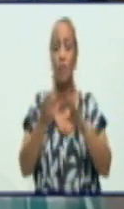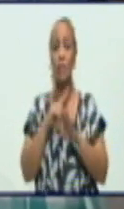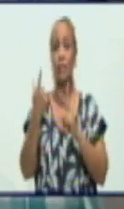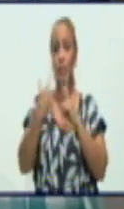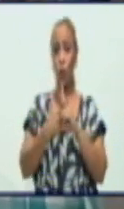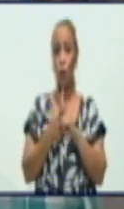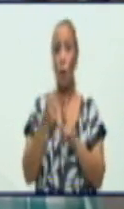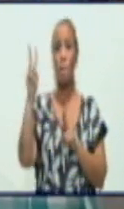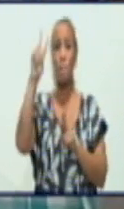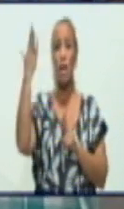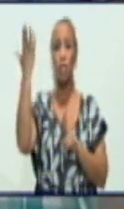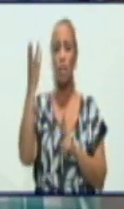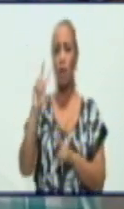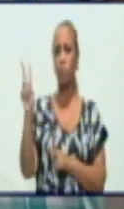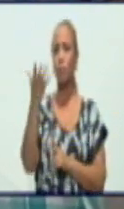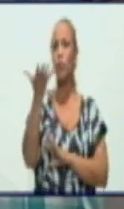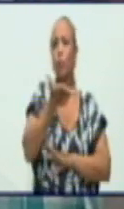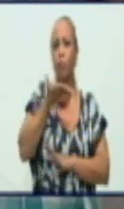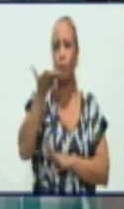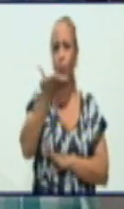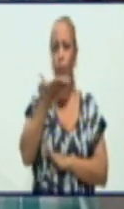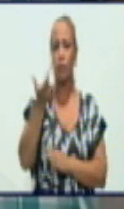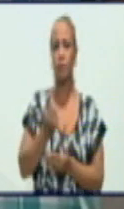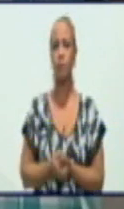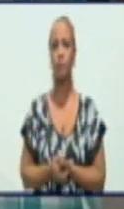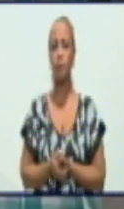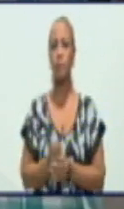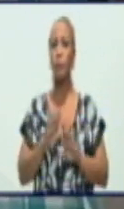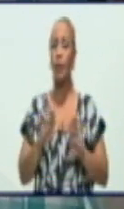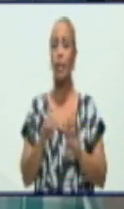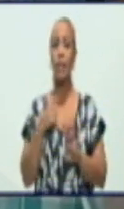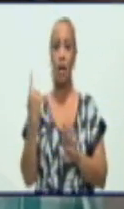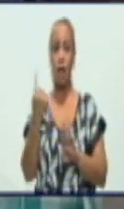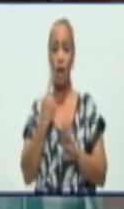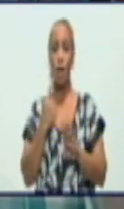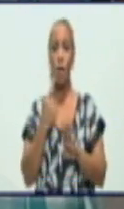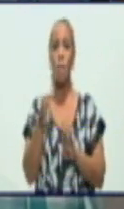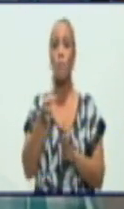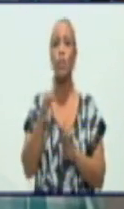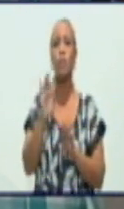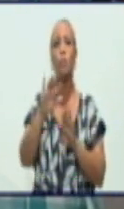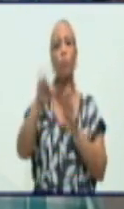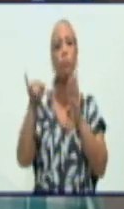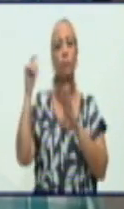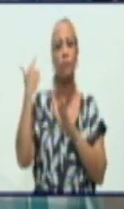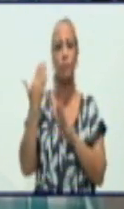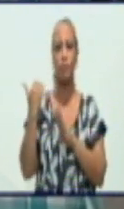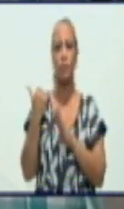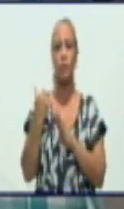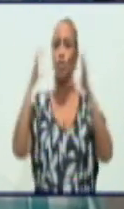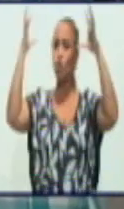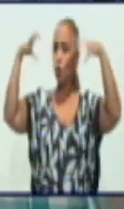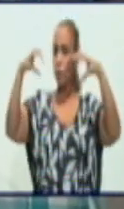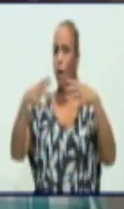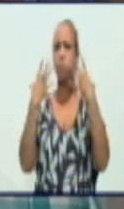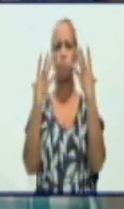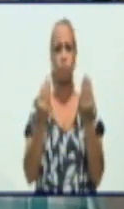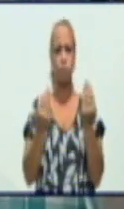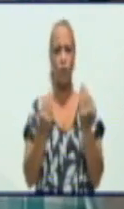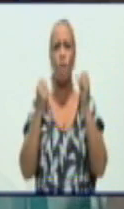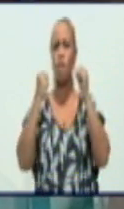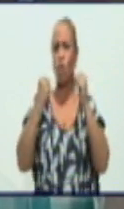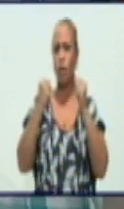es decir se le unen los tres factores ya en el caso de acá del municipio del norte va a haber lluvia fuerte intensa se